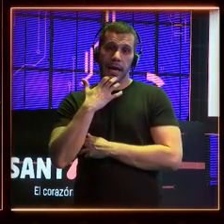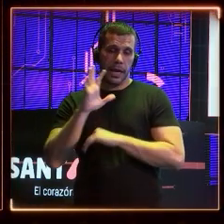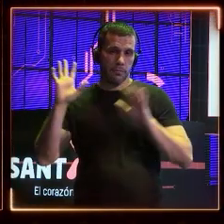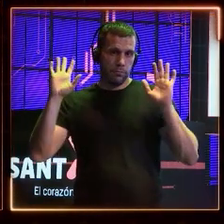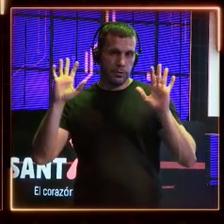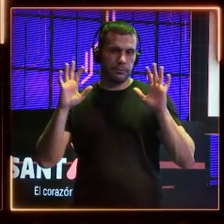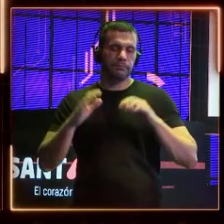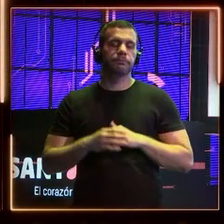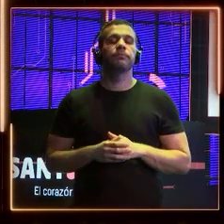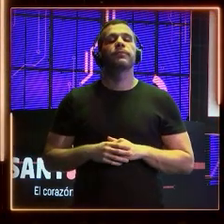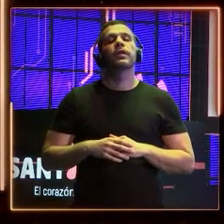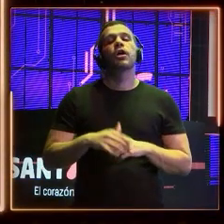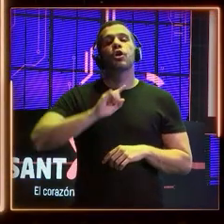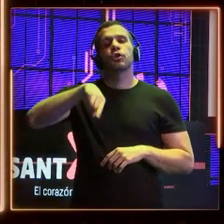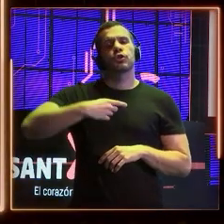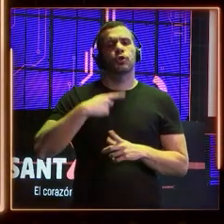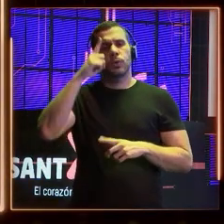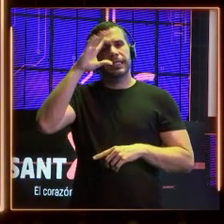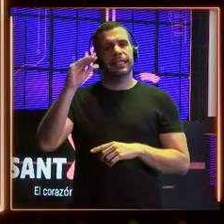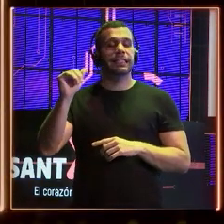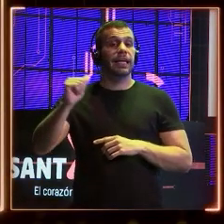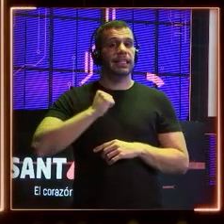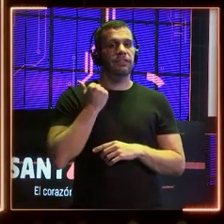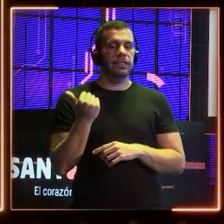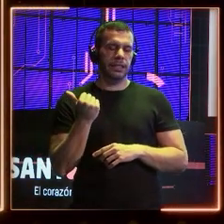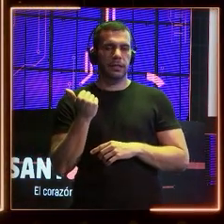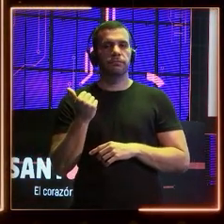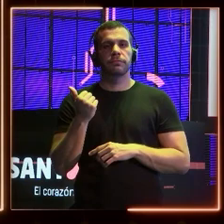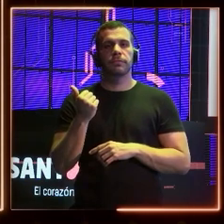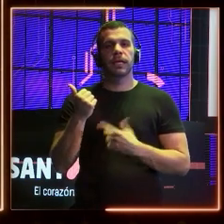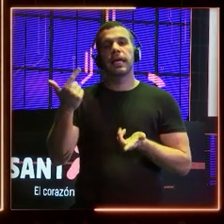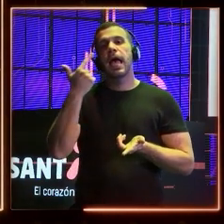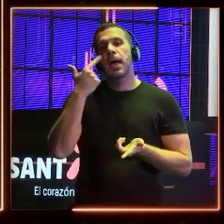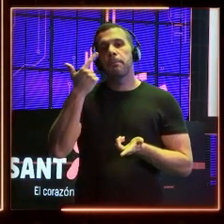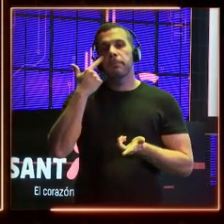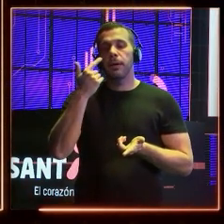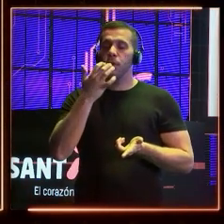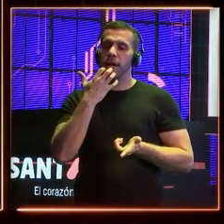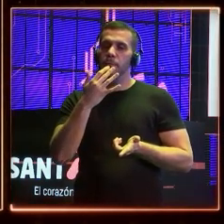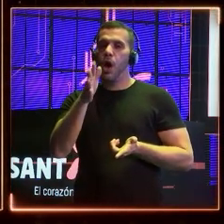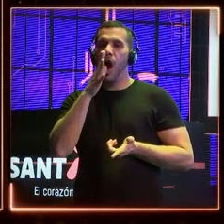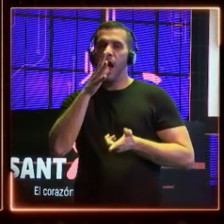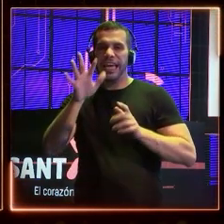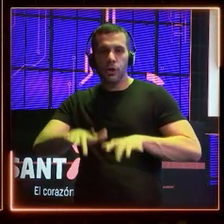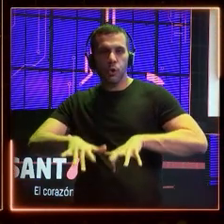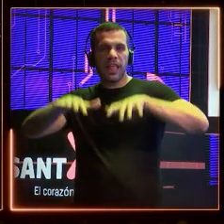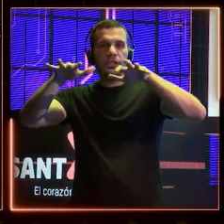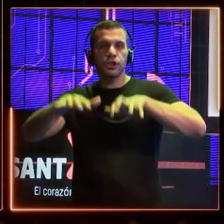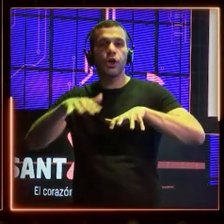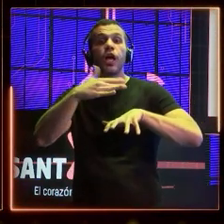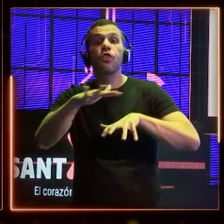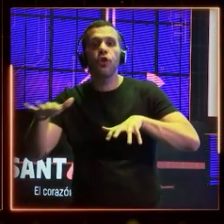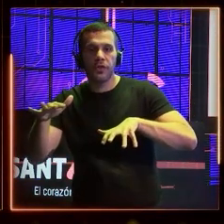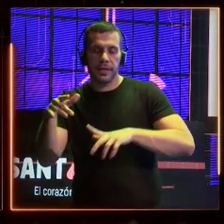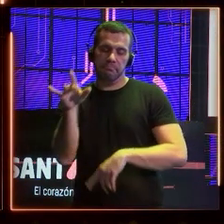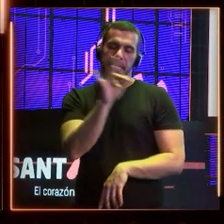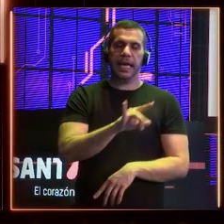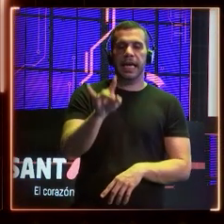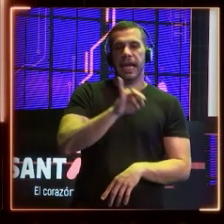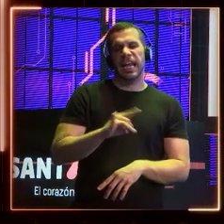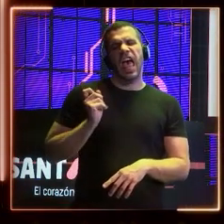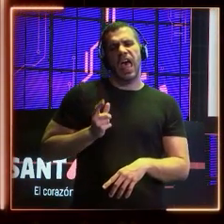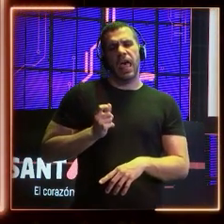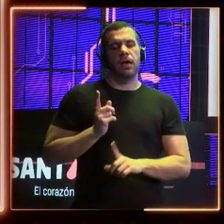una solución de Inteligencia artificial que permite predecir dónde se van a producir inundaciones no es un problema en Canarias o no lo es tan